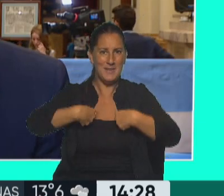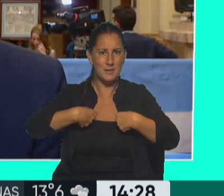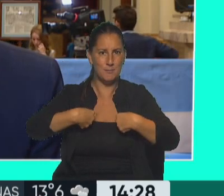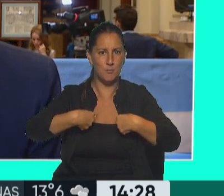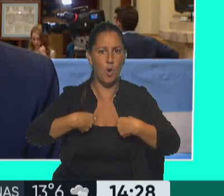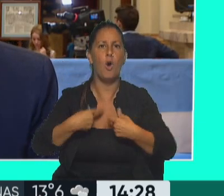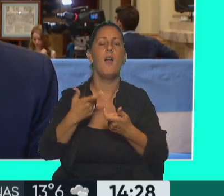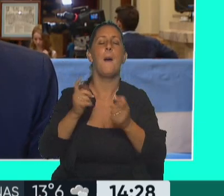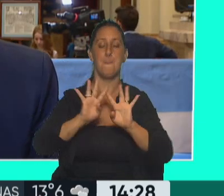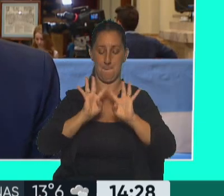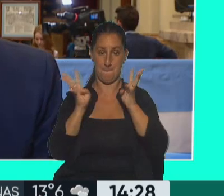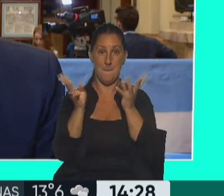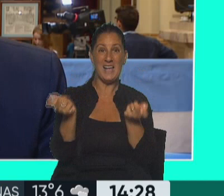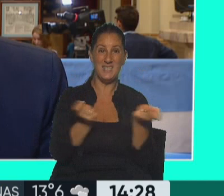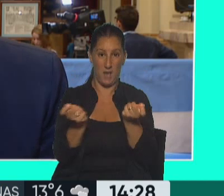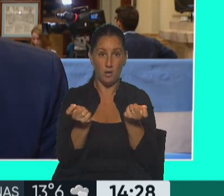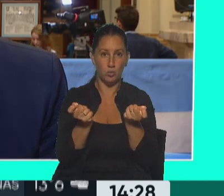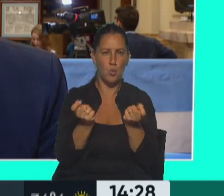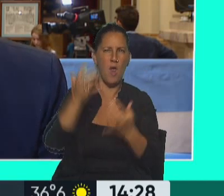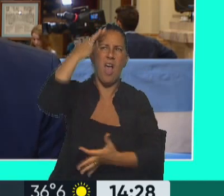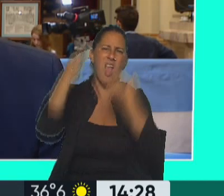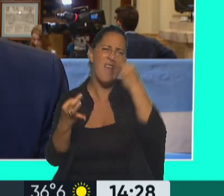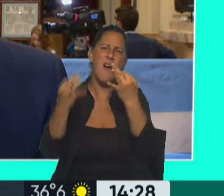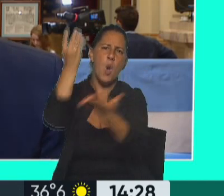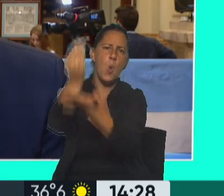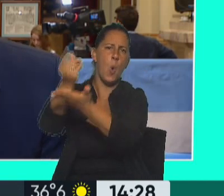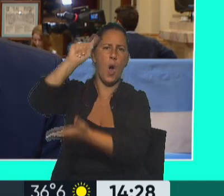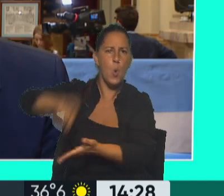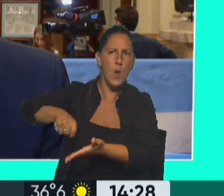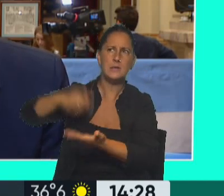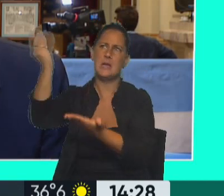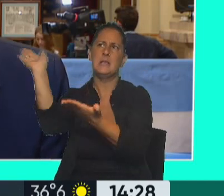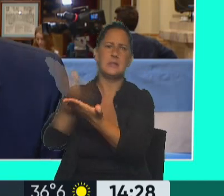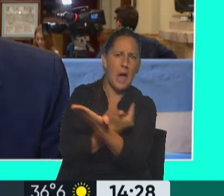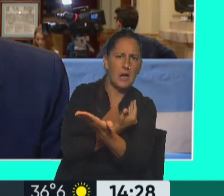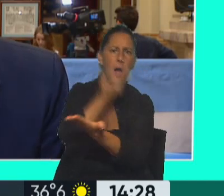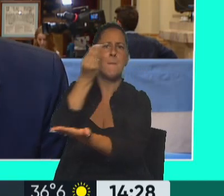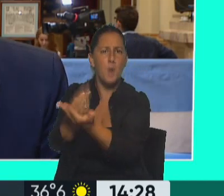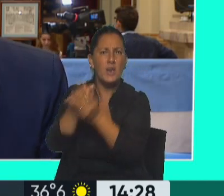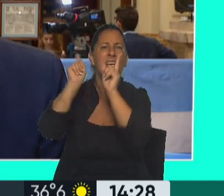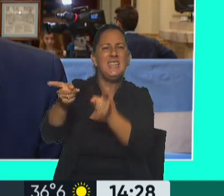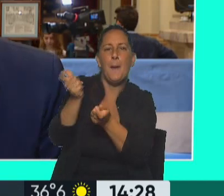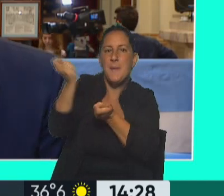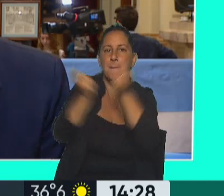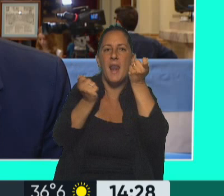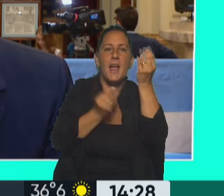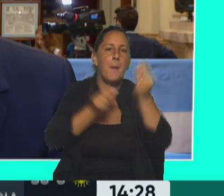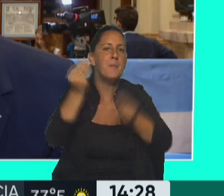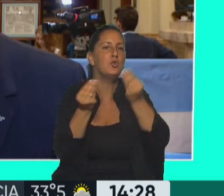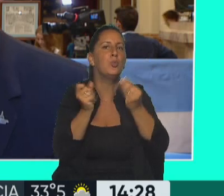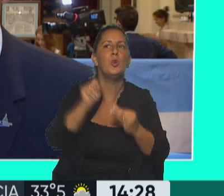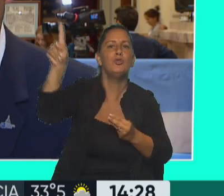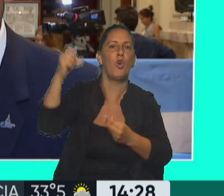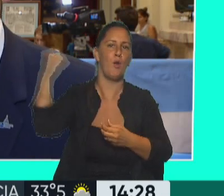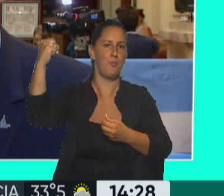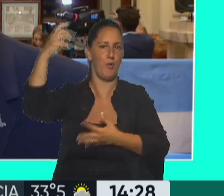Consejo de la Magistratura evalúa a los jueces, los pueden remover o designar, pero también manejar el presupuesto del Poder Judicial.